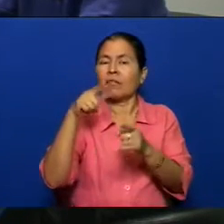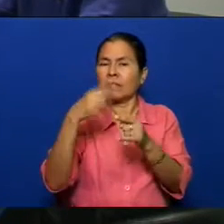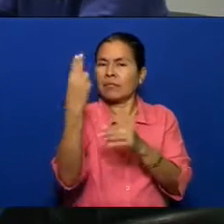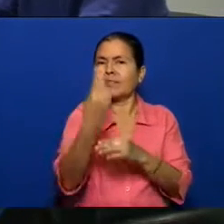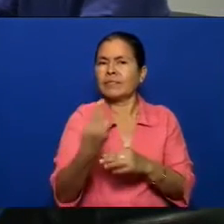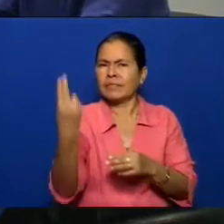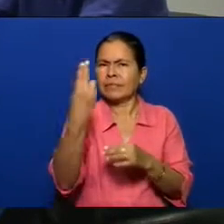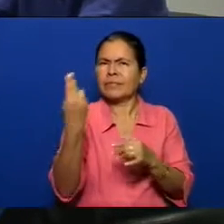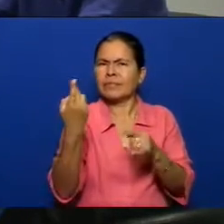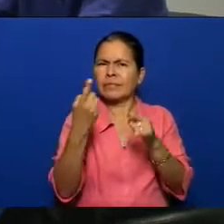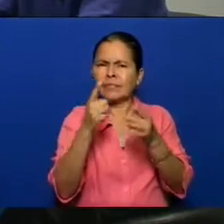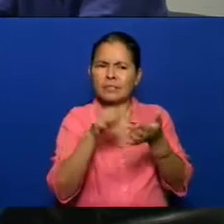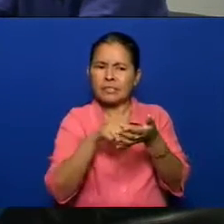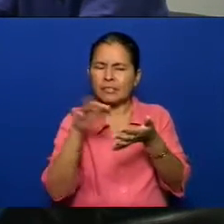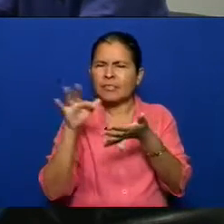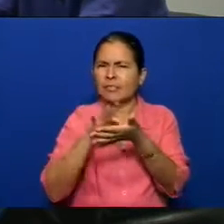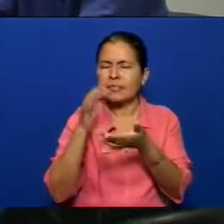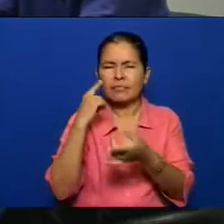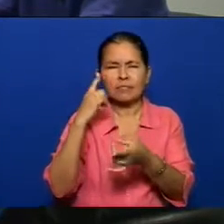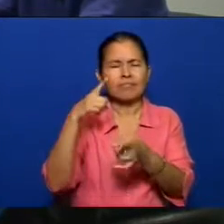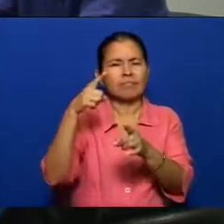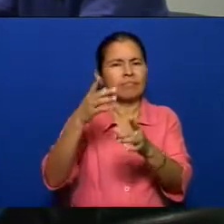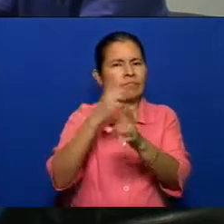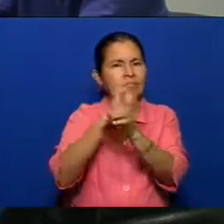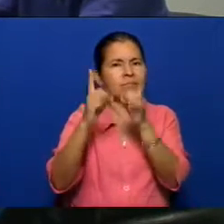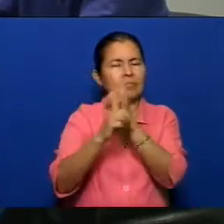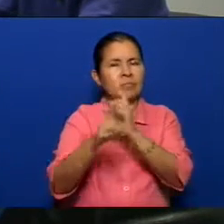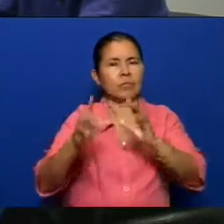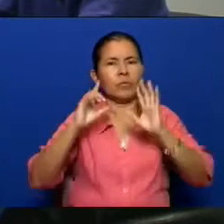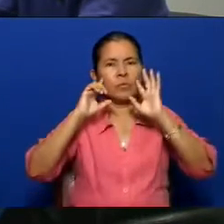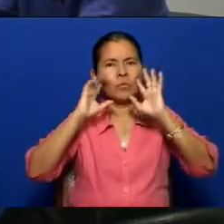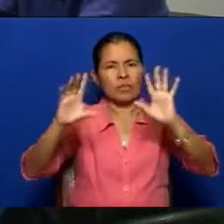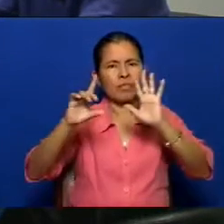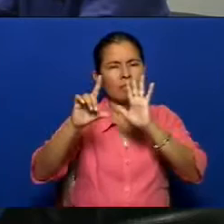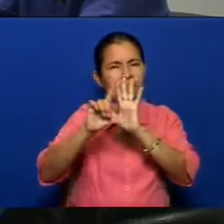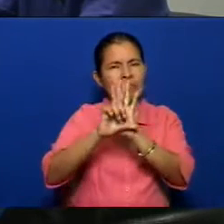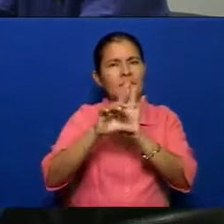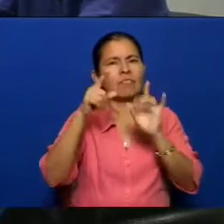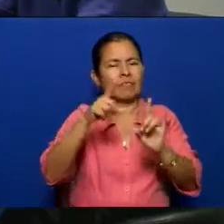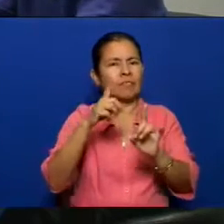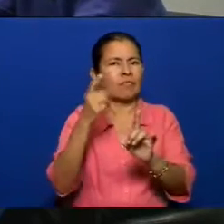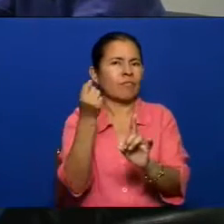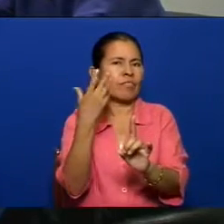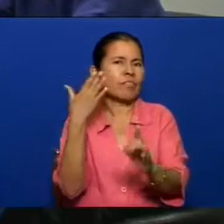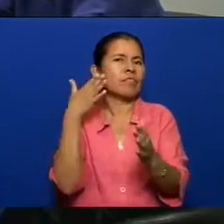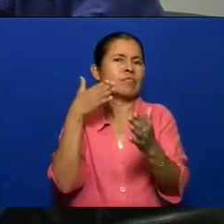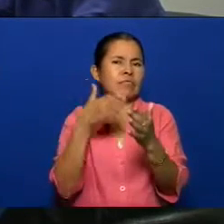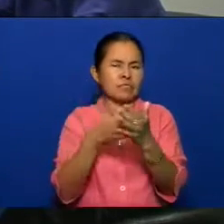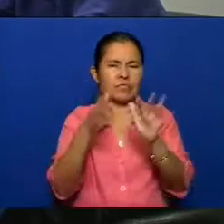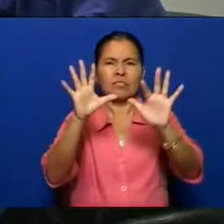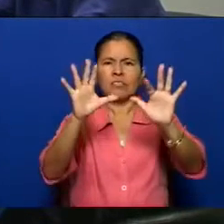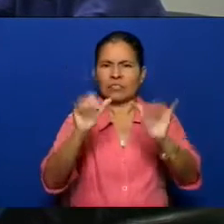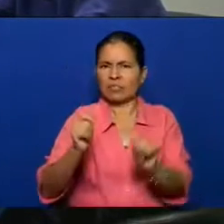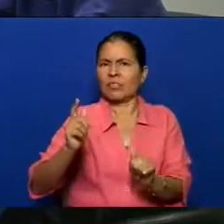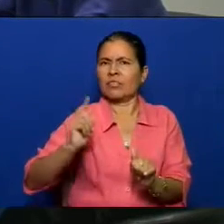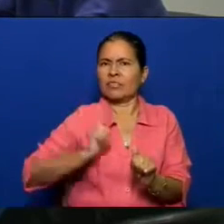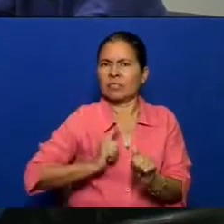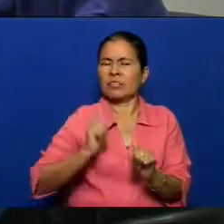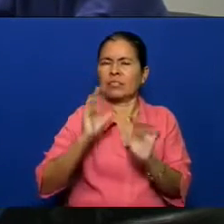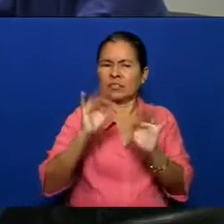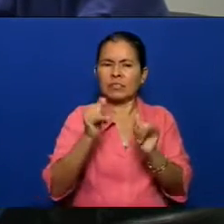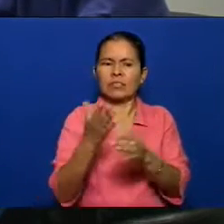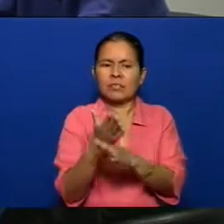información. Entonces, un gran desafío que tenemos es legislar en ese campo. Y ya tuvimos una primera